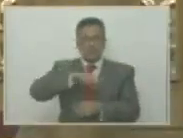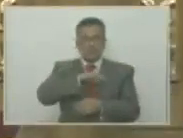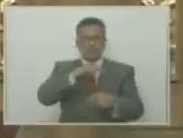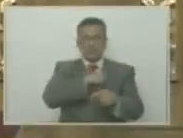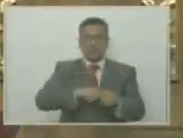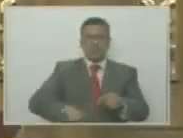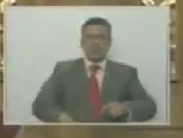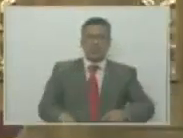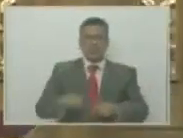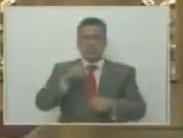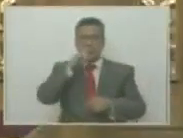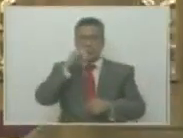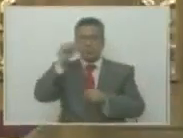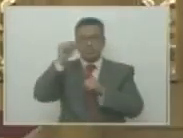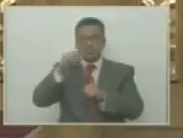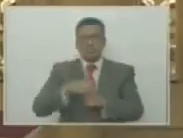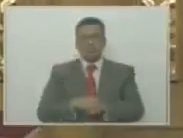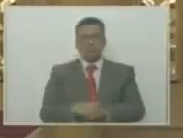presidente Nicolás Maduro.